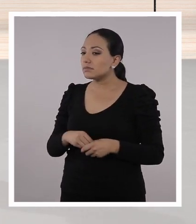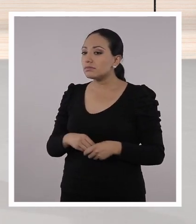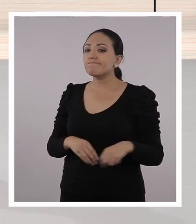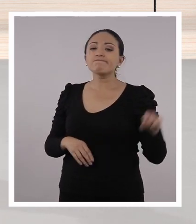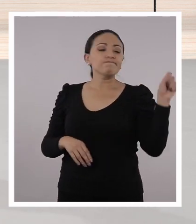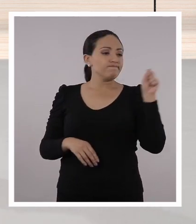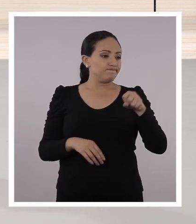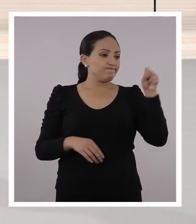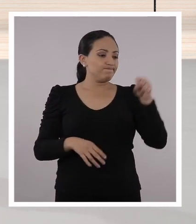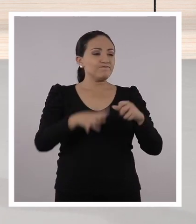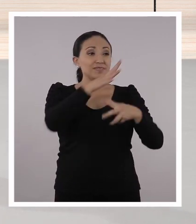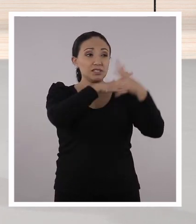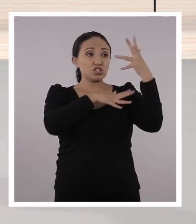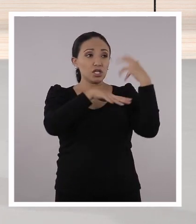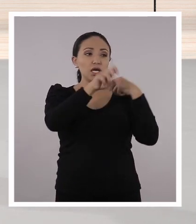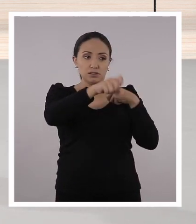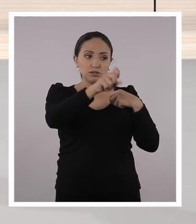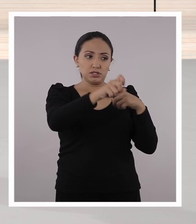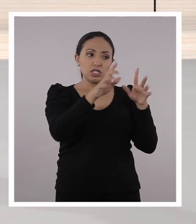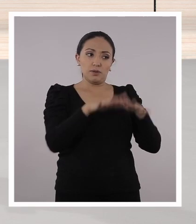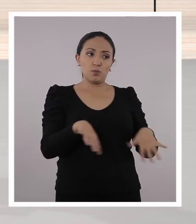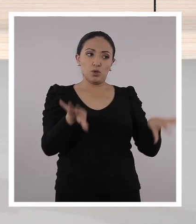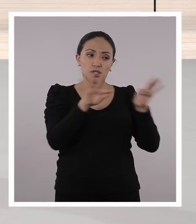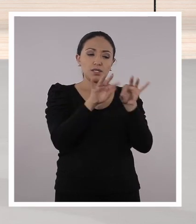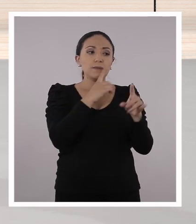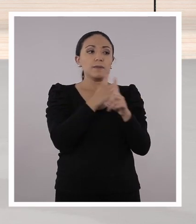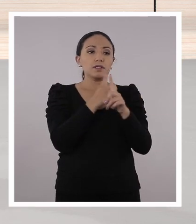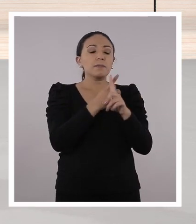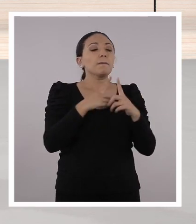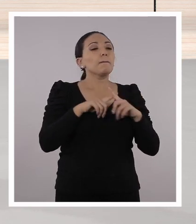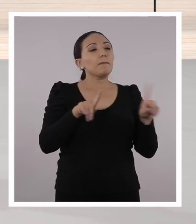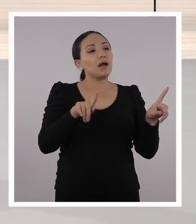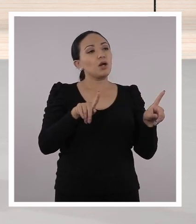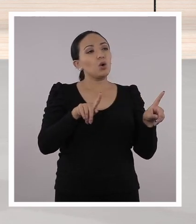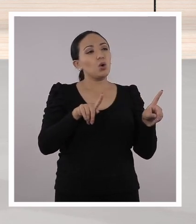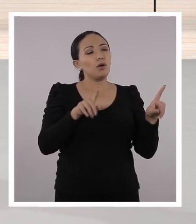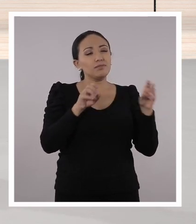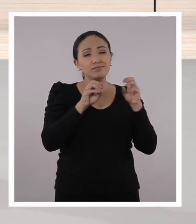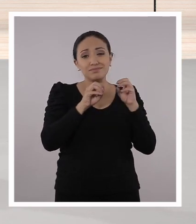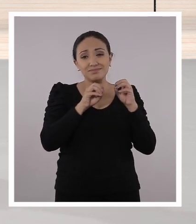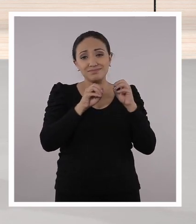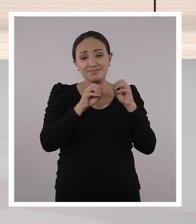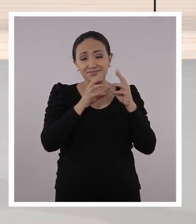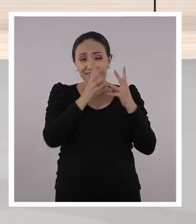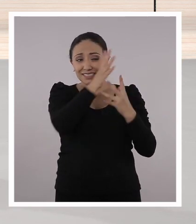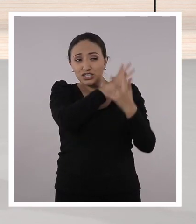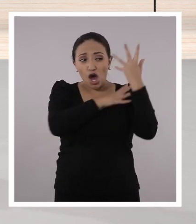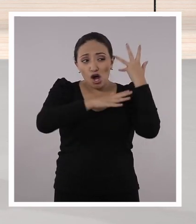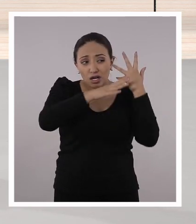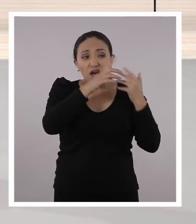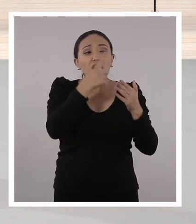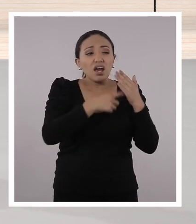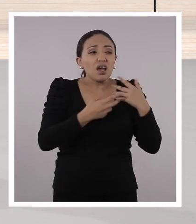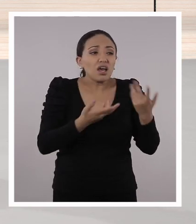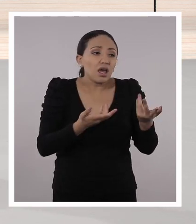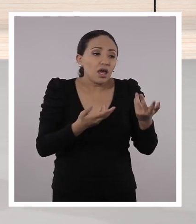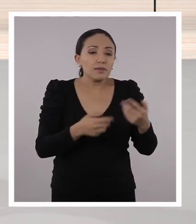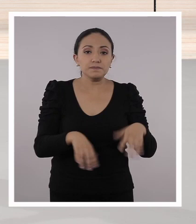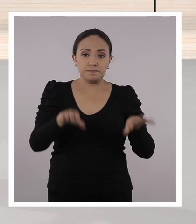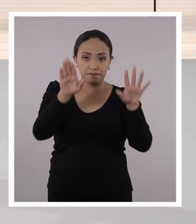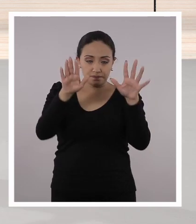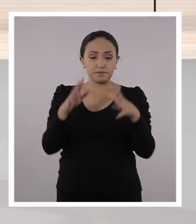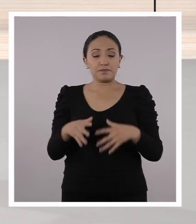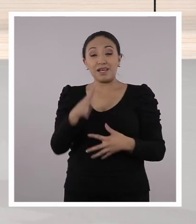ella? Profe, la historia, bueno, sí es importante, pero mucha historia. ¿Y de qué va la